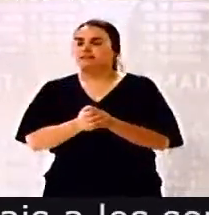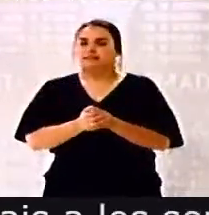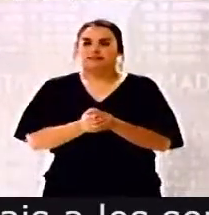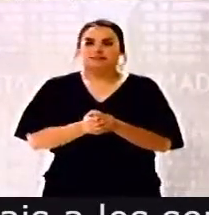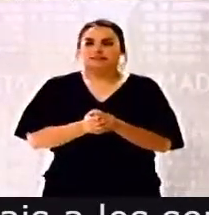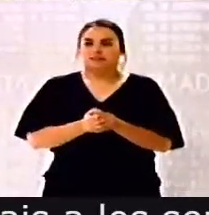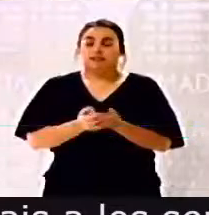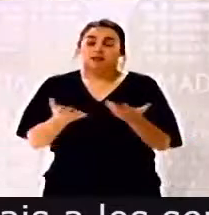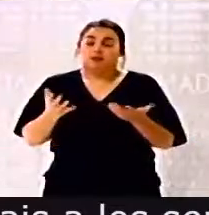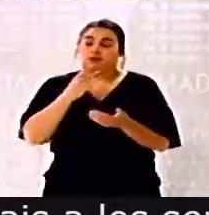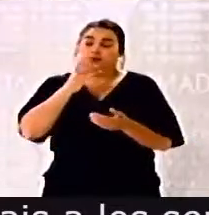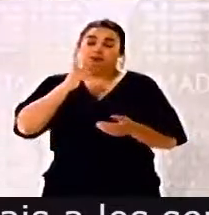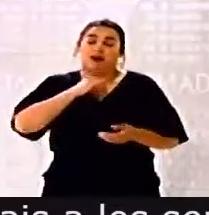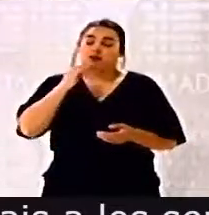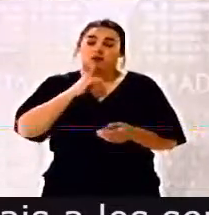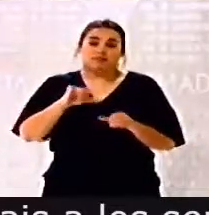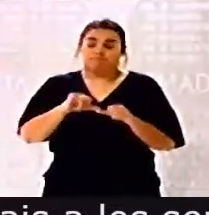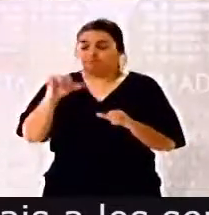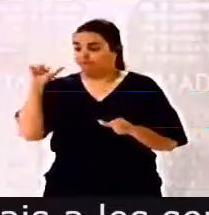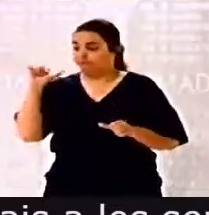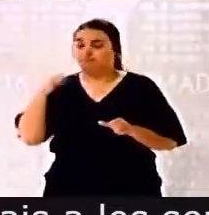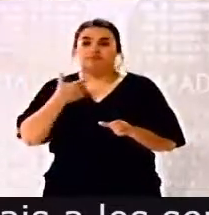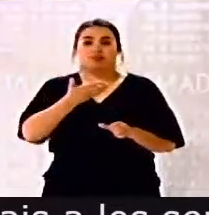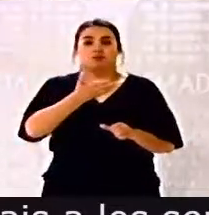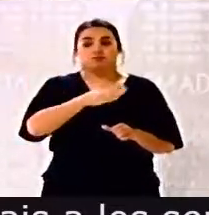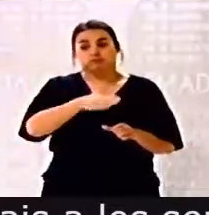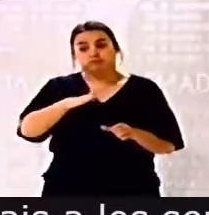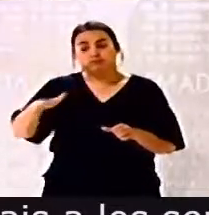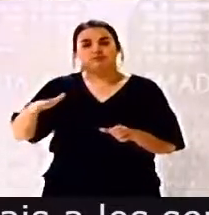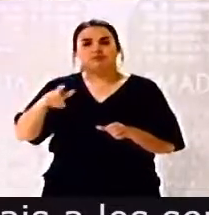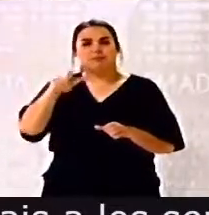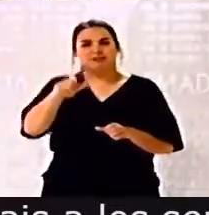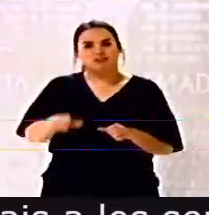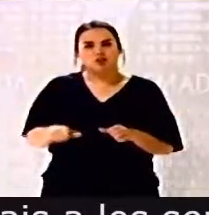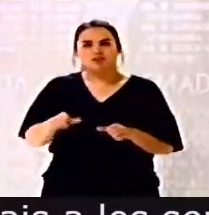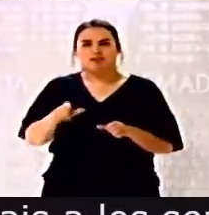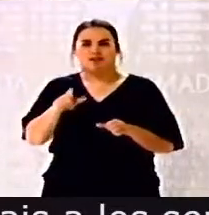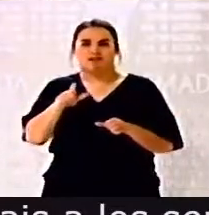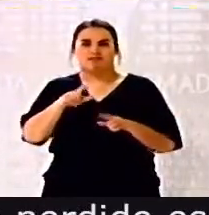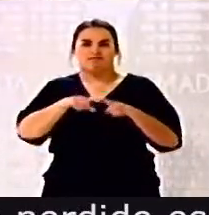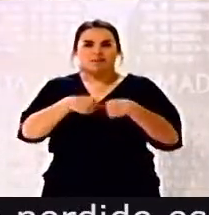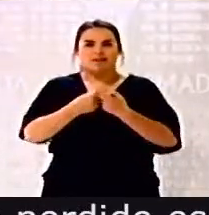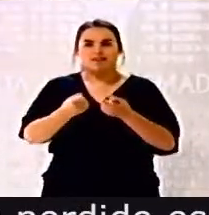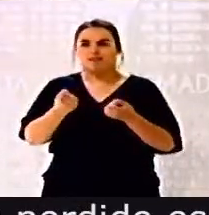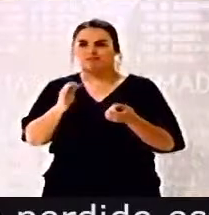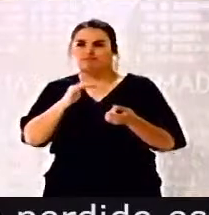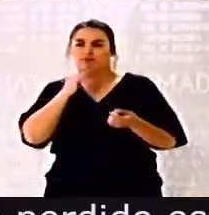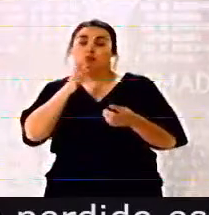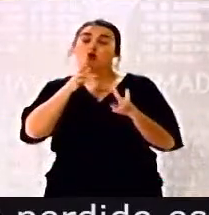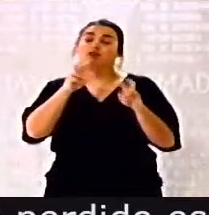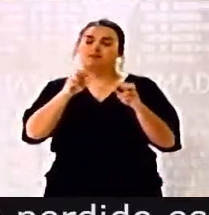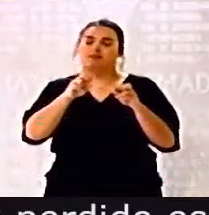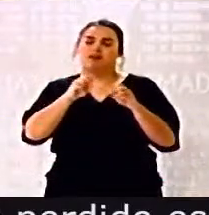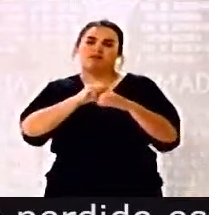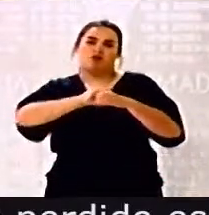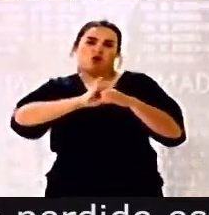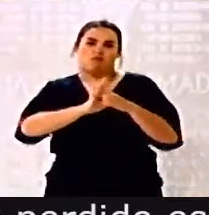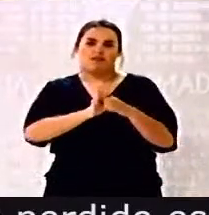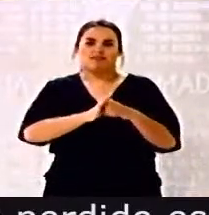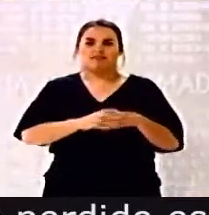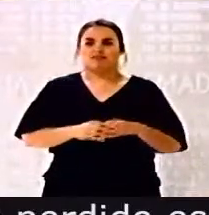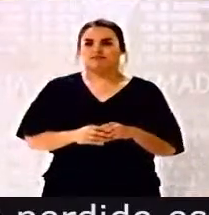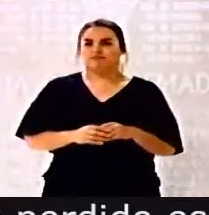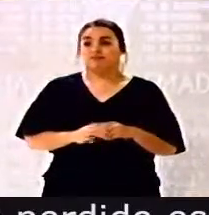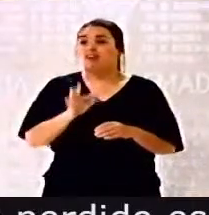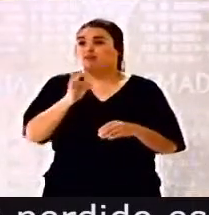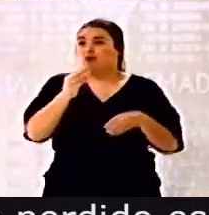que lamentablemente han perdido a ese familiar, a ese ser querido como consecuencia de la pandemia COVID. Y además